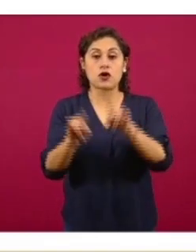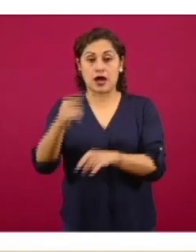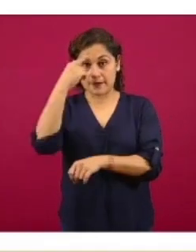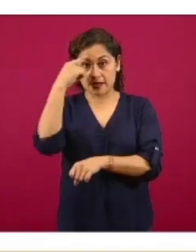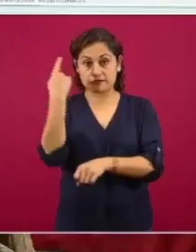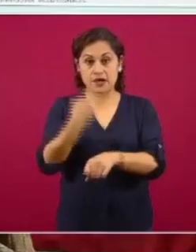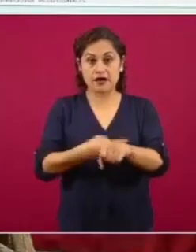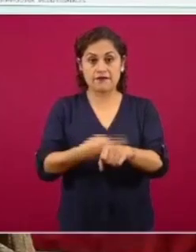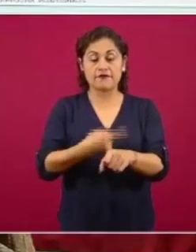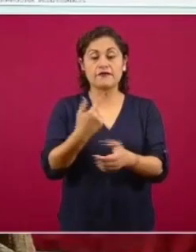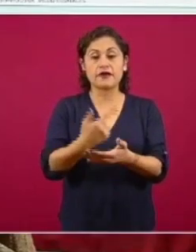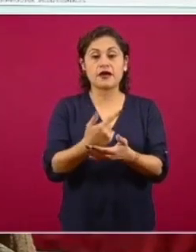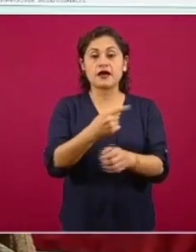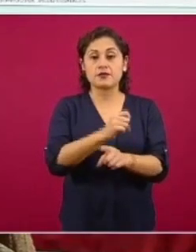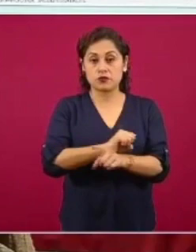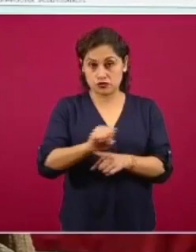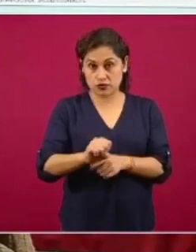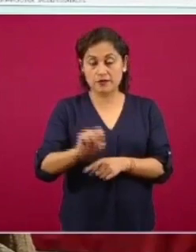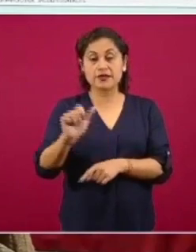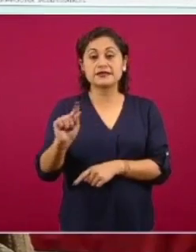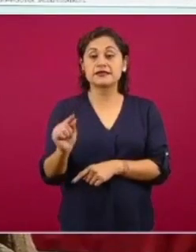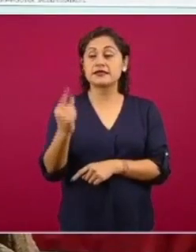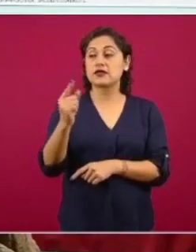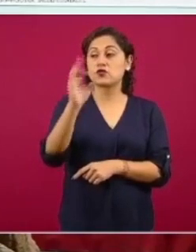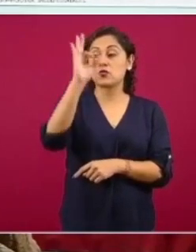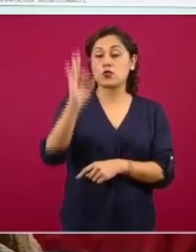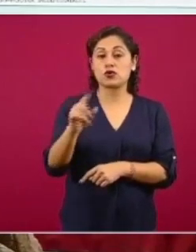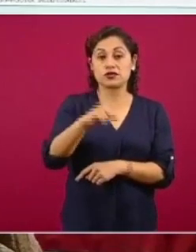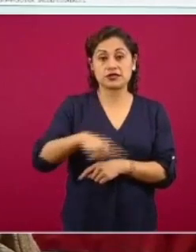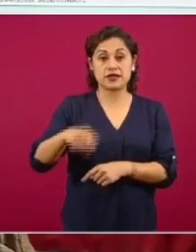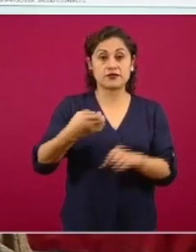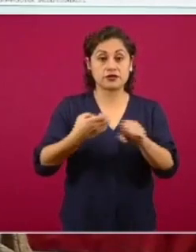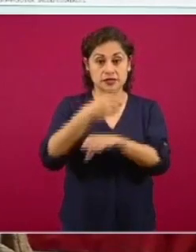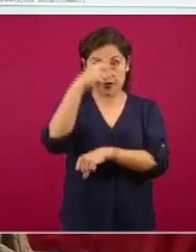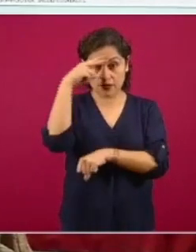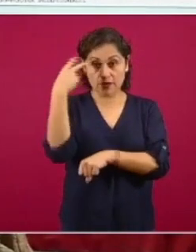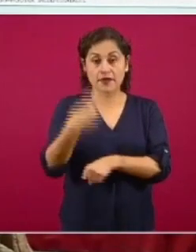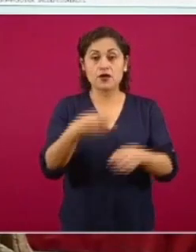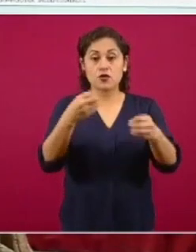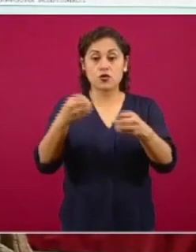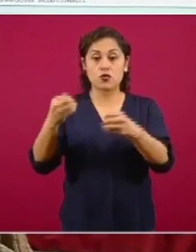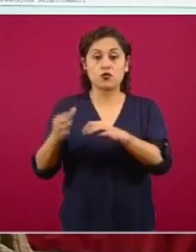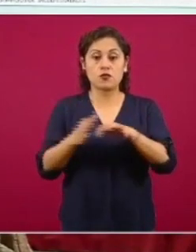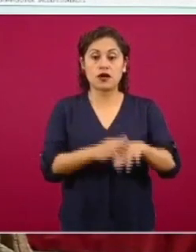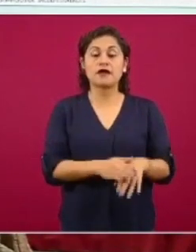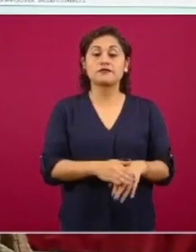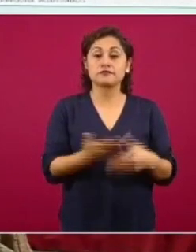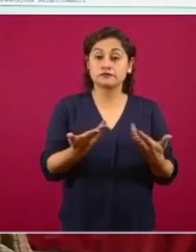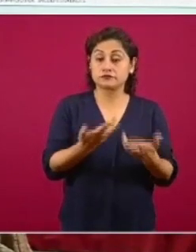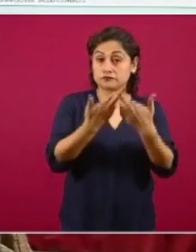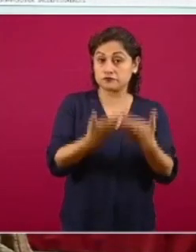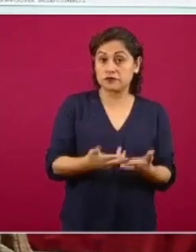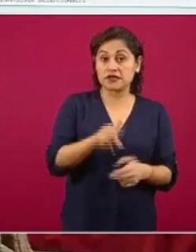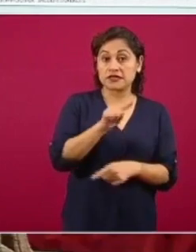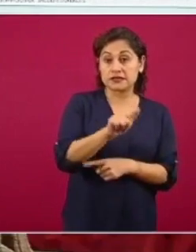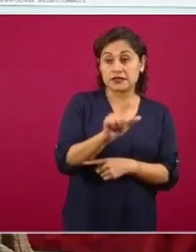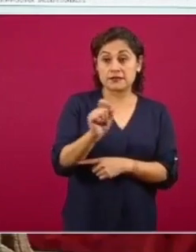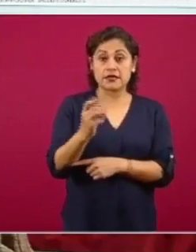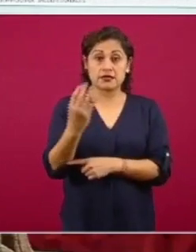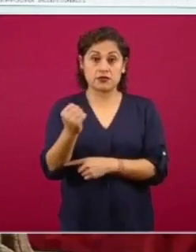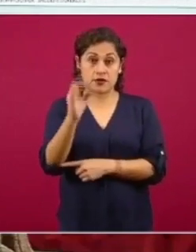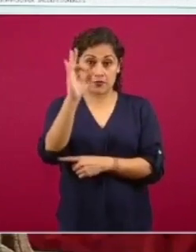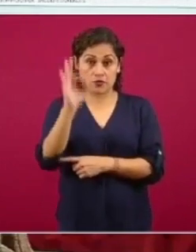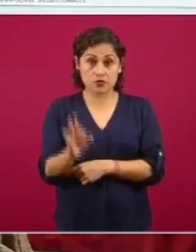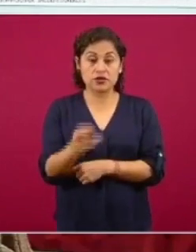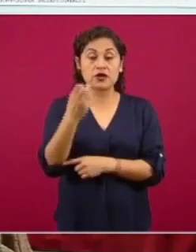y 71% en el Estado de México. Y por lo tanto tenemos de disponibilidad 17 y 29%. Estos